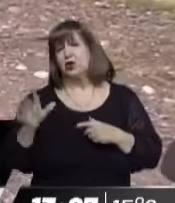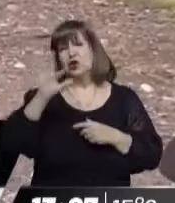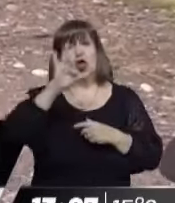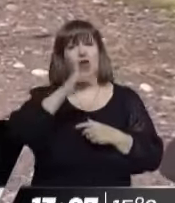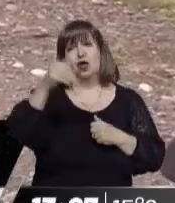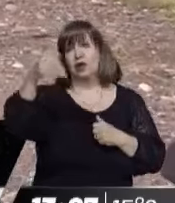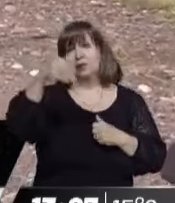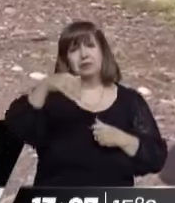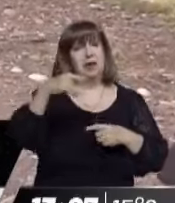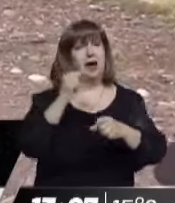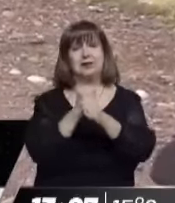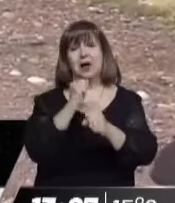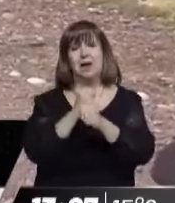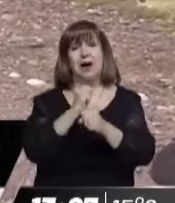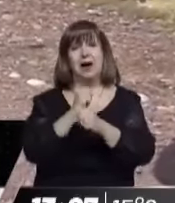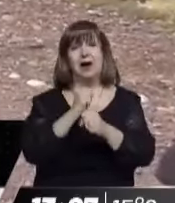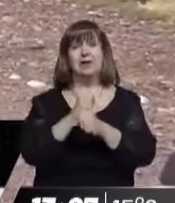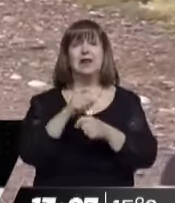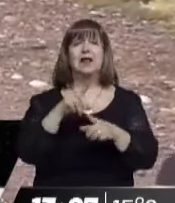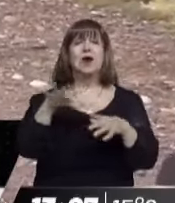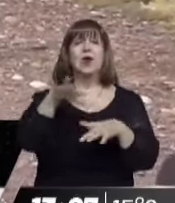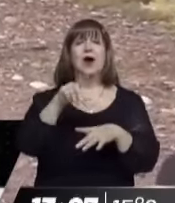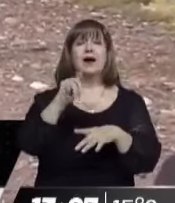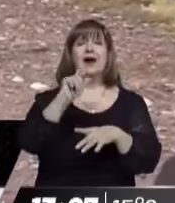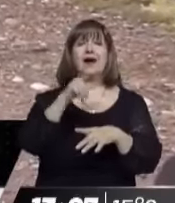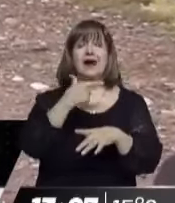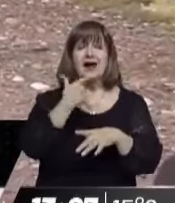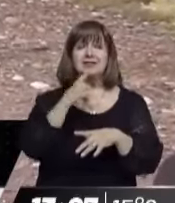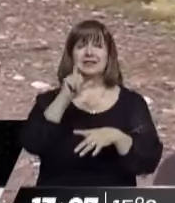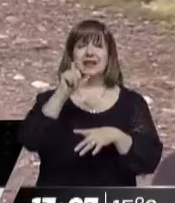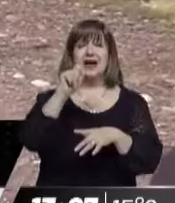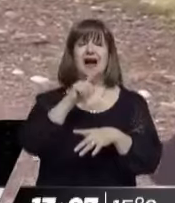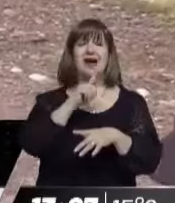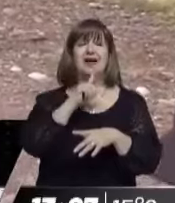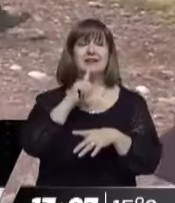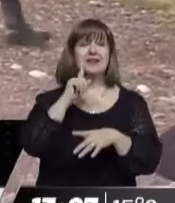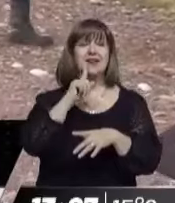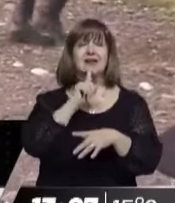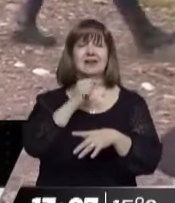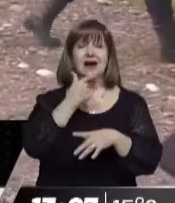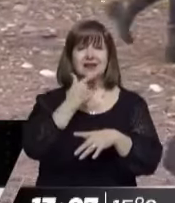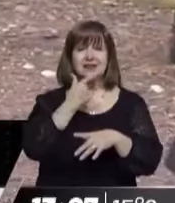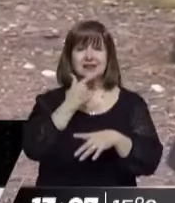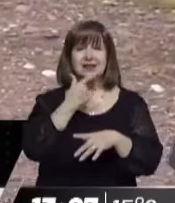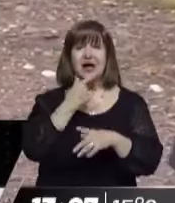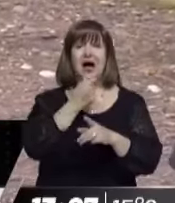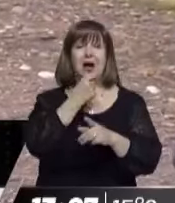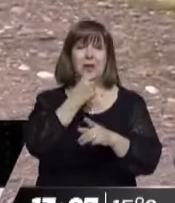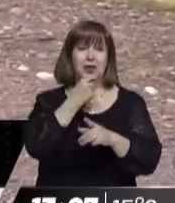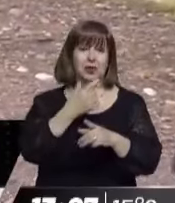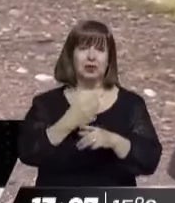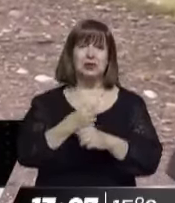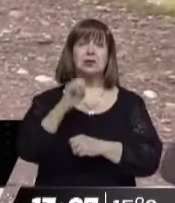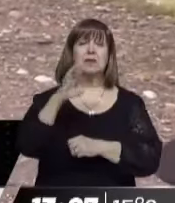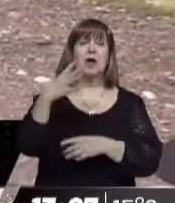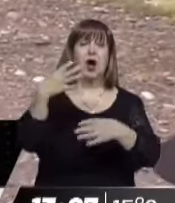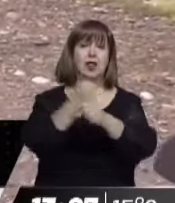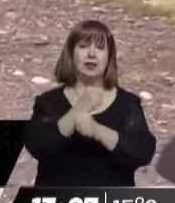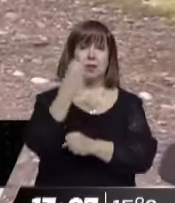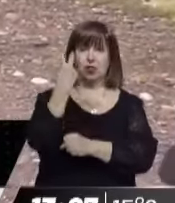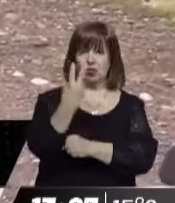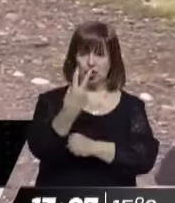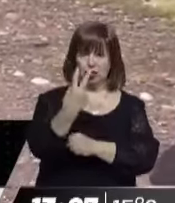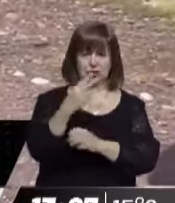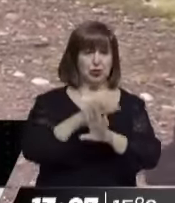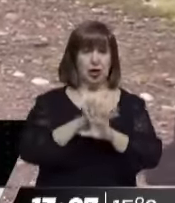los días a trabajar desde Las Catitas a Mendoza. Lo vivo todos los días. Son dos unidades nada más que tenemos que